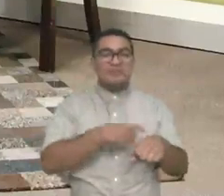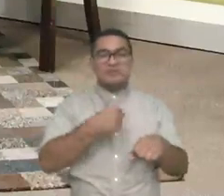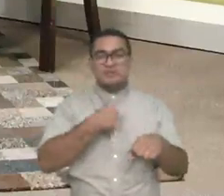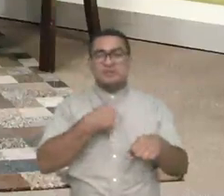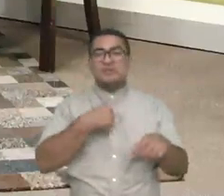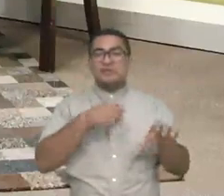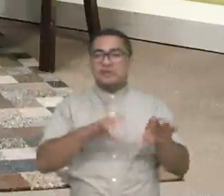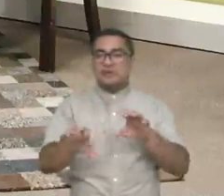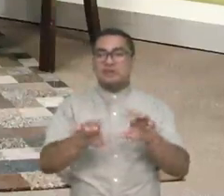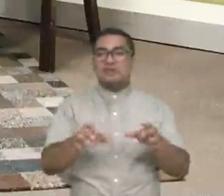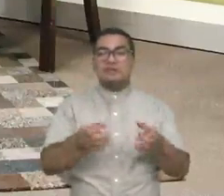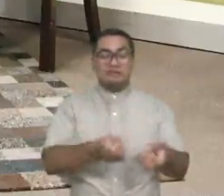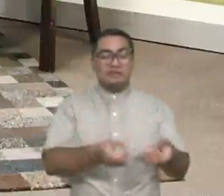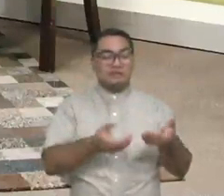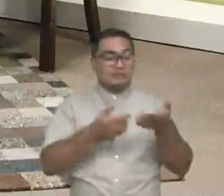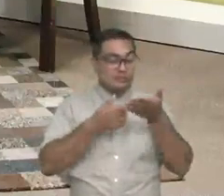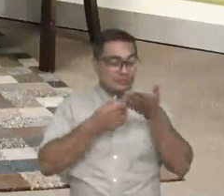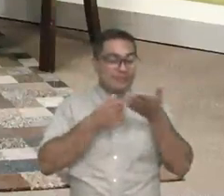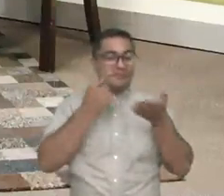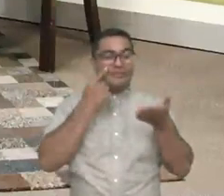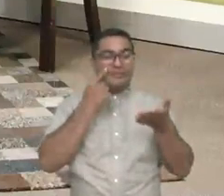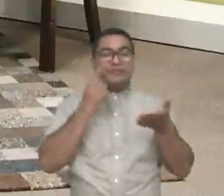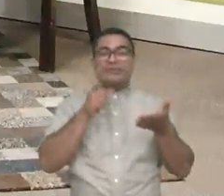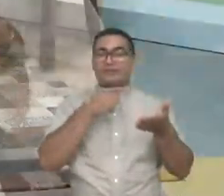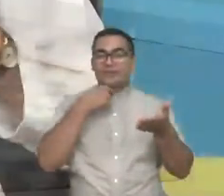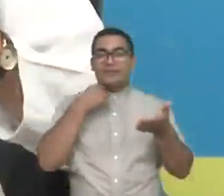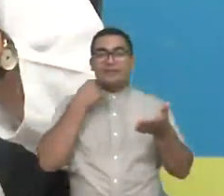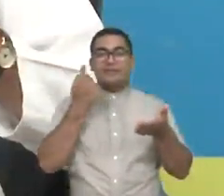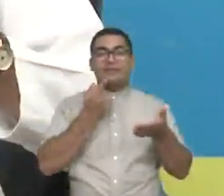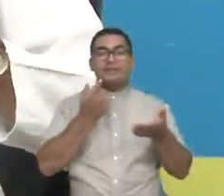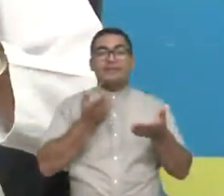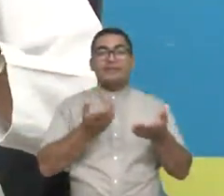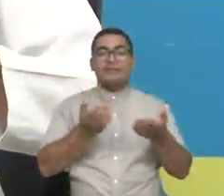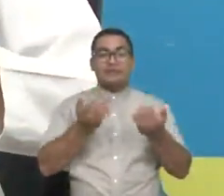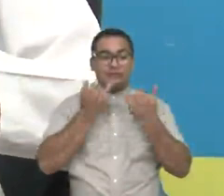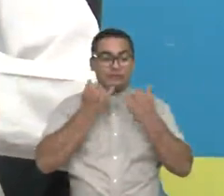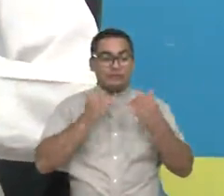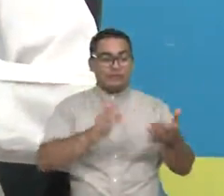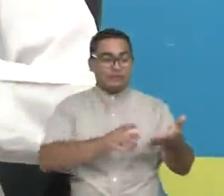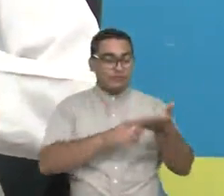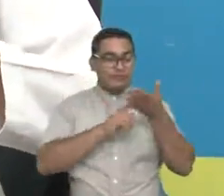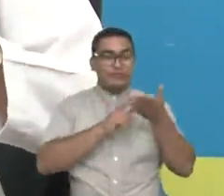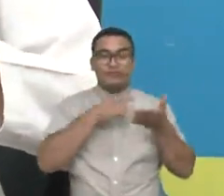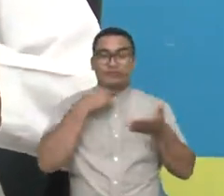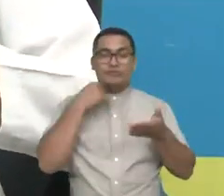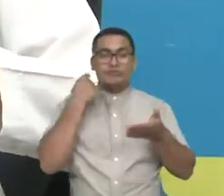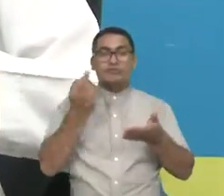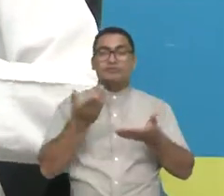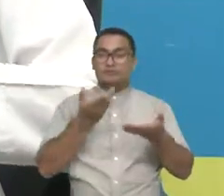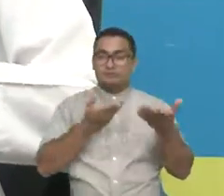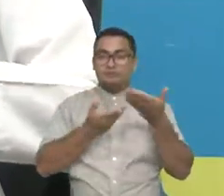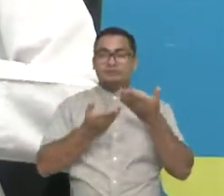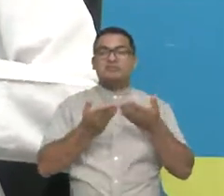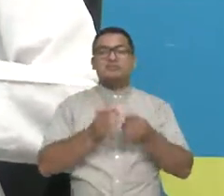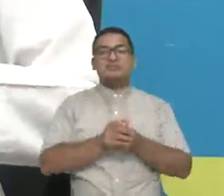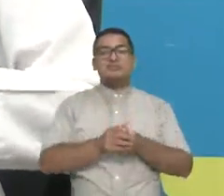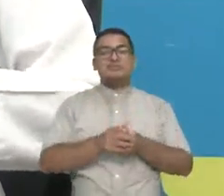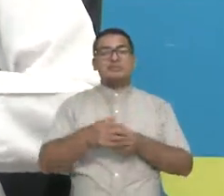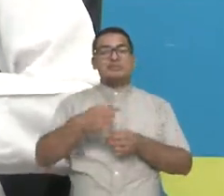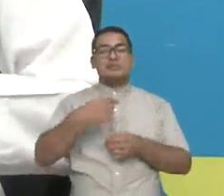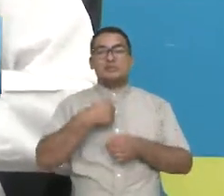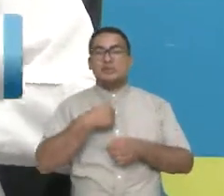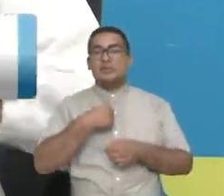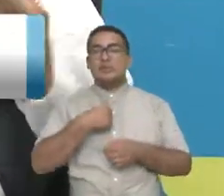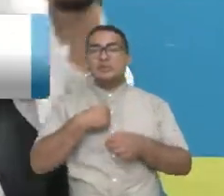esta actividad, informarme objetivamente, con información que sea veraz, que sea confiable. Dedicar espacios para la recreación